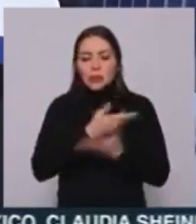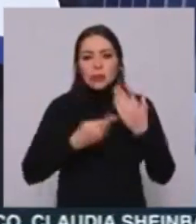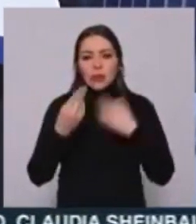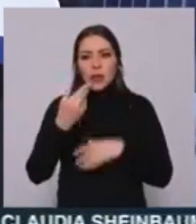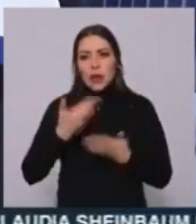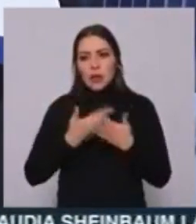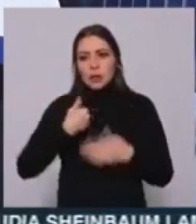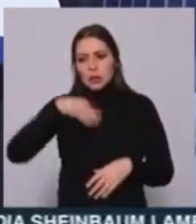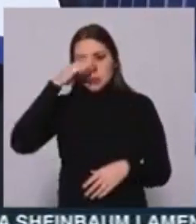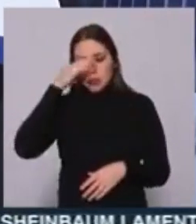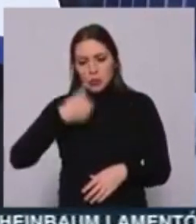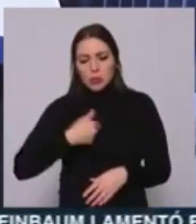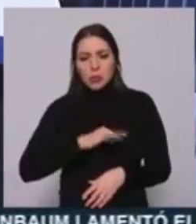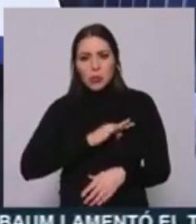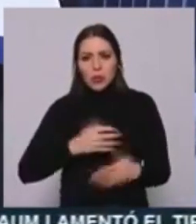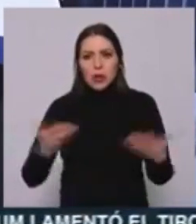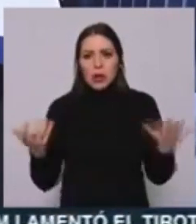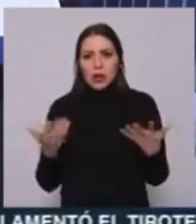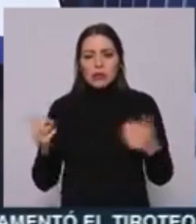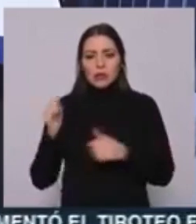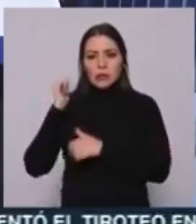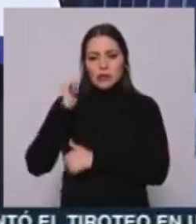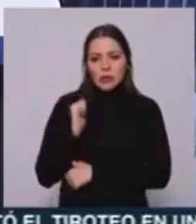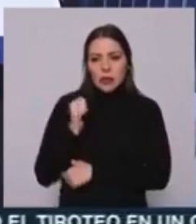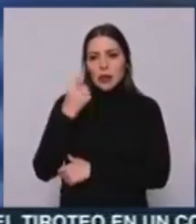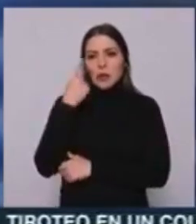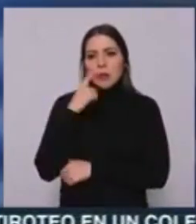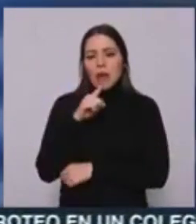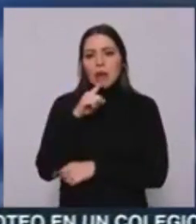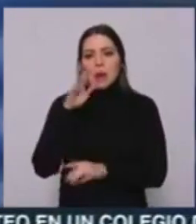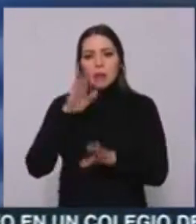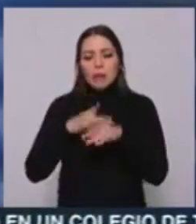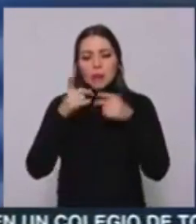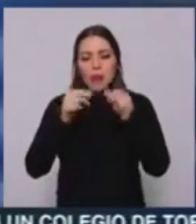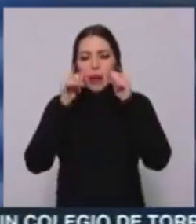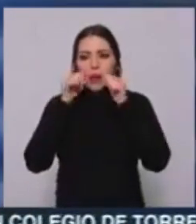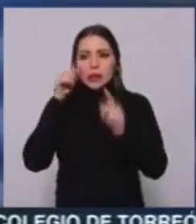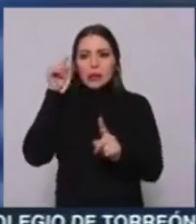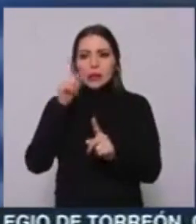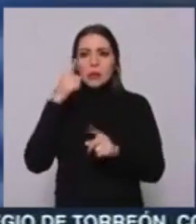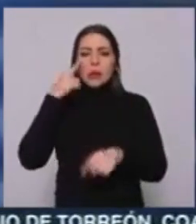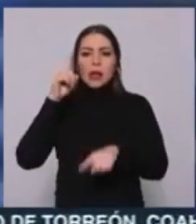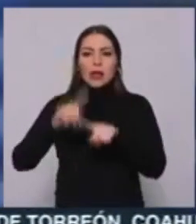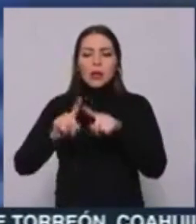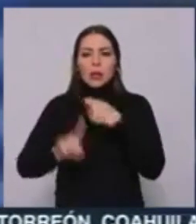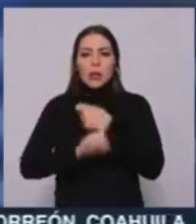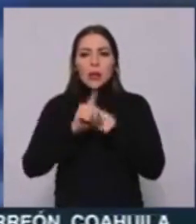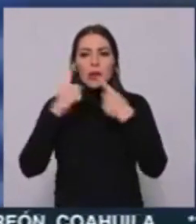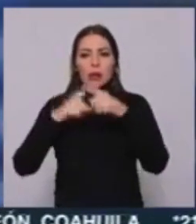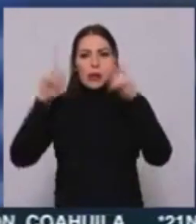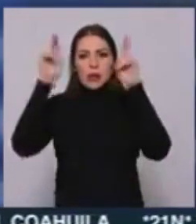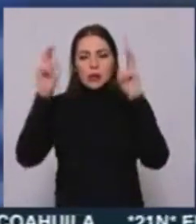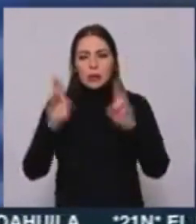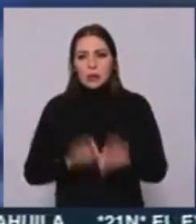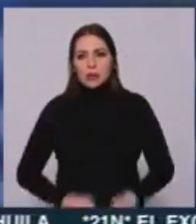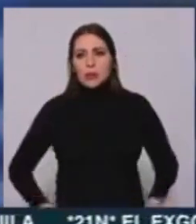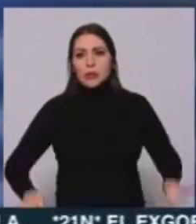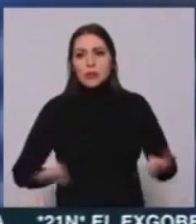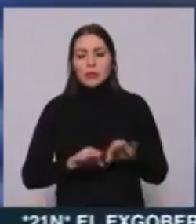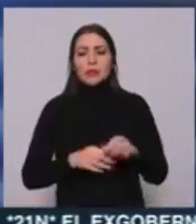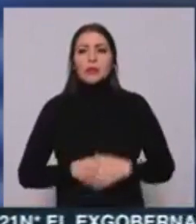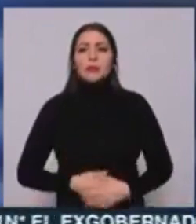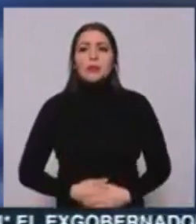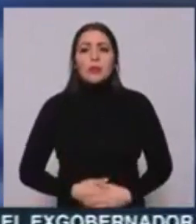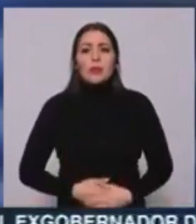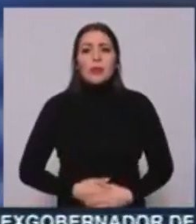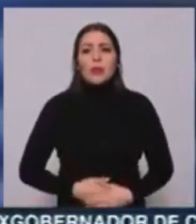ninguna solución de largo plazo en los grandes temas se hace de manera excluyente,